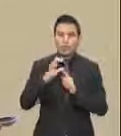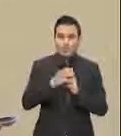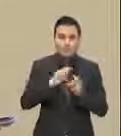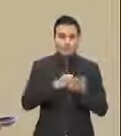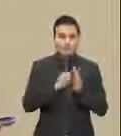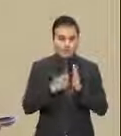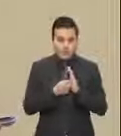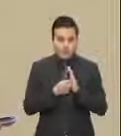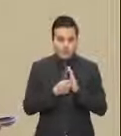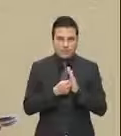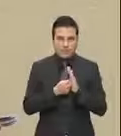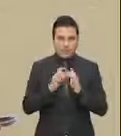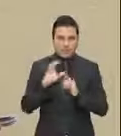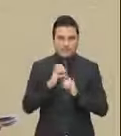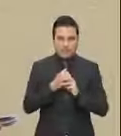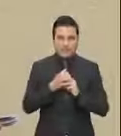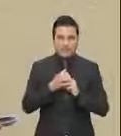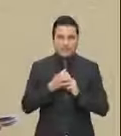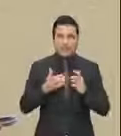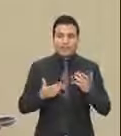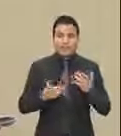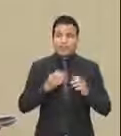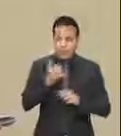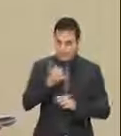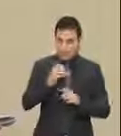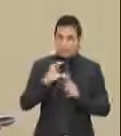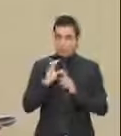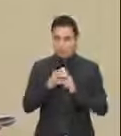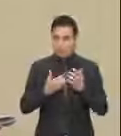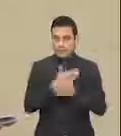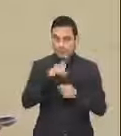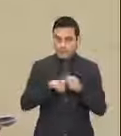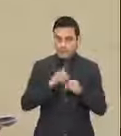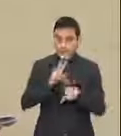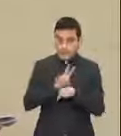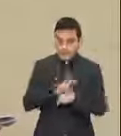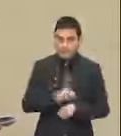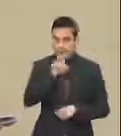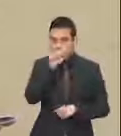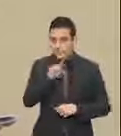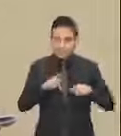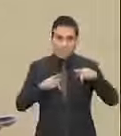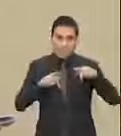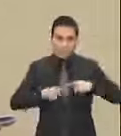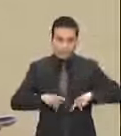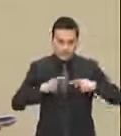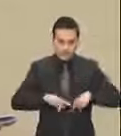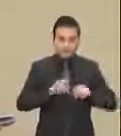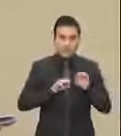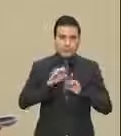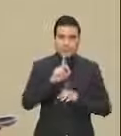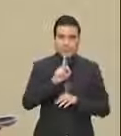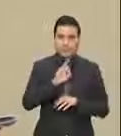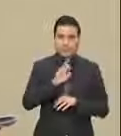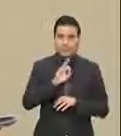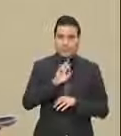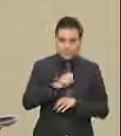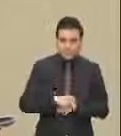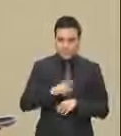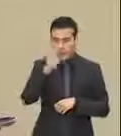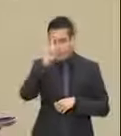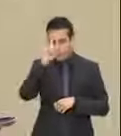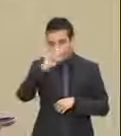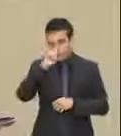comisión nacional de vigilancia perdón y de la comisión nacional de vigilancia al personal de la de efe y al así los consejeros integrantes